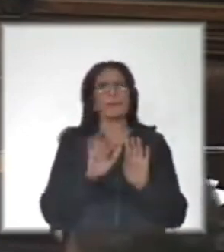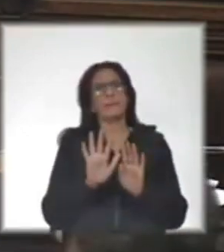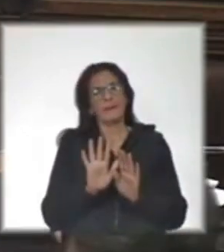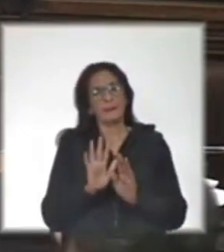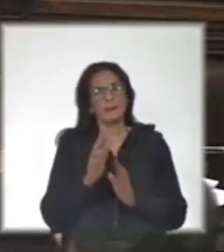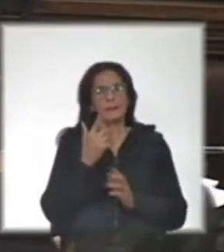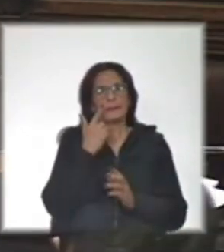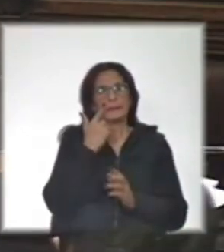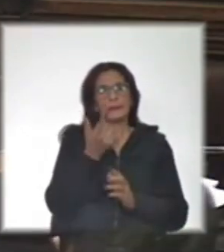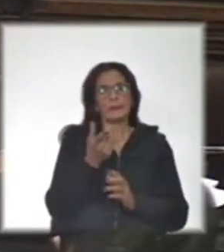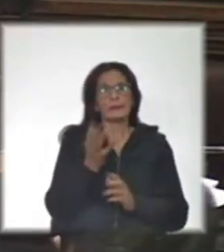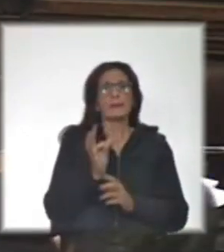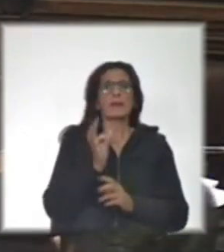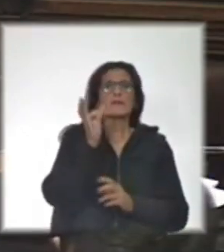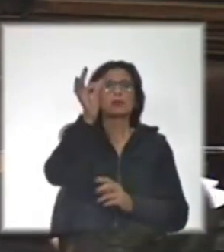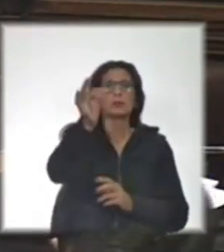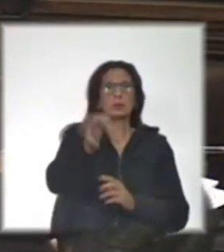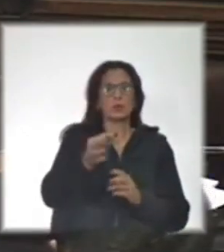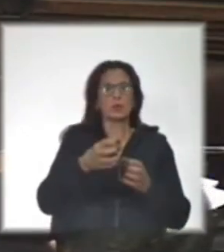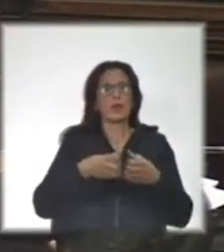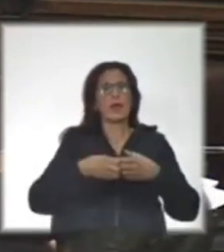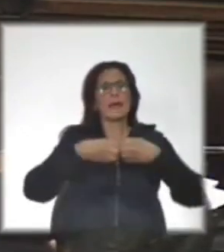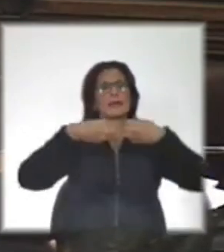seguramente en el futuro deberemos ampliar.